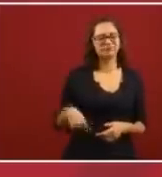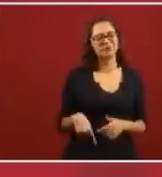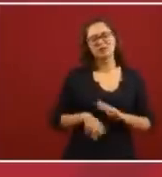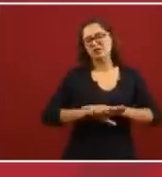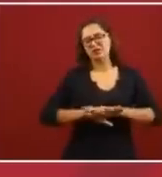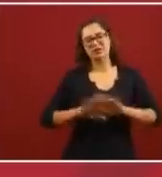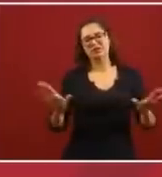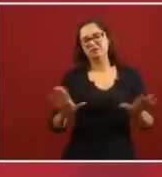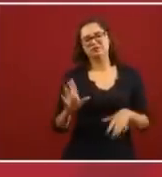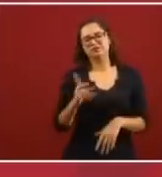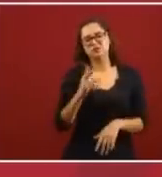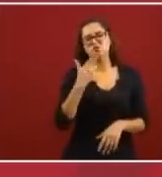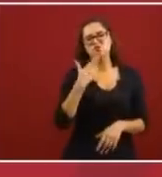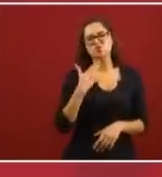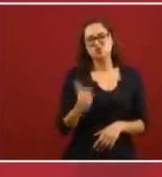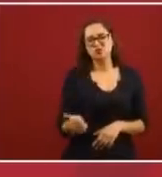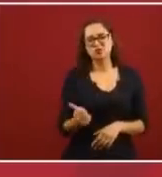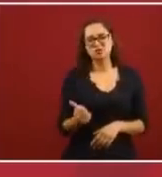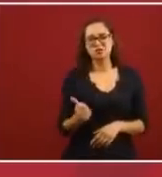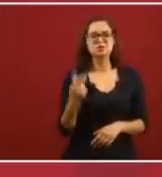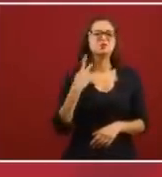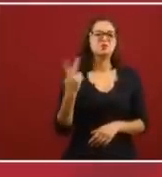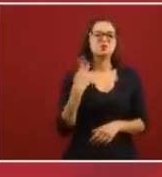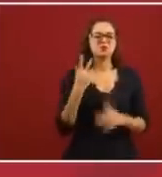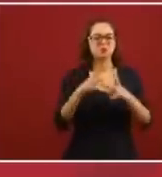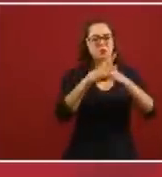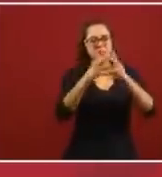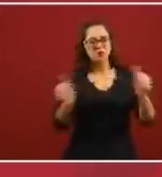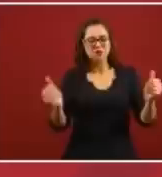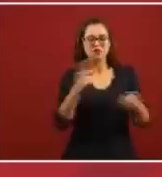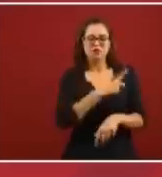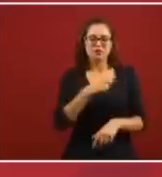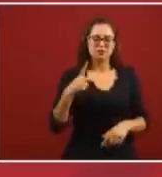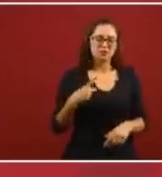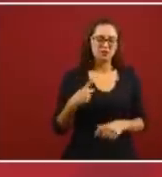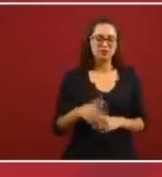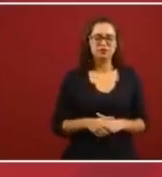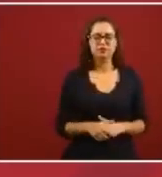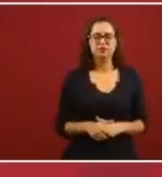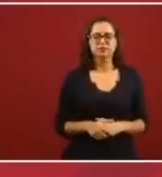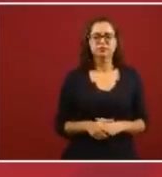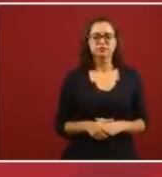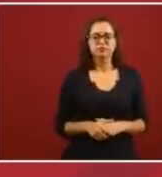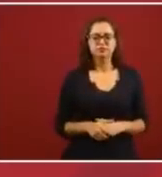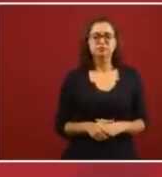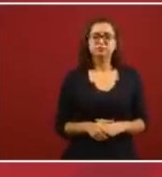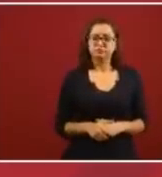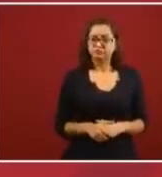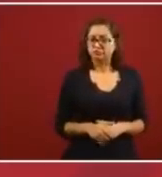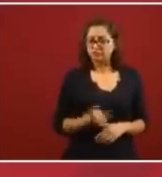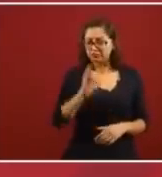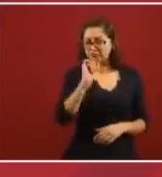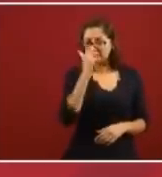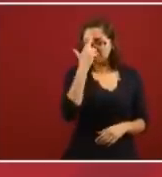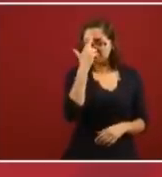desaparecer, fuerza política. Y había algo de razón en